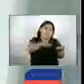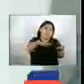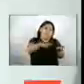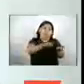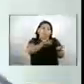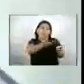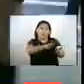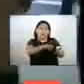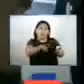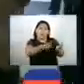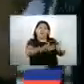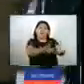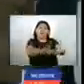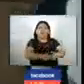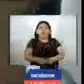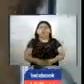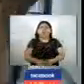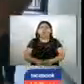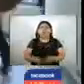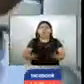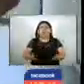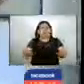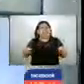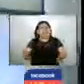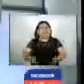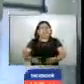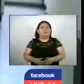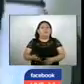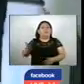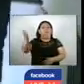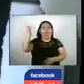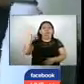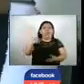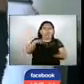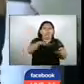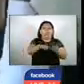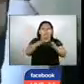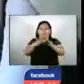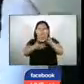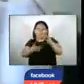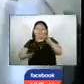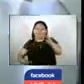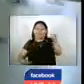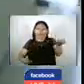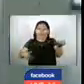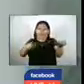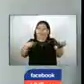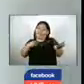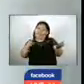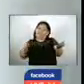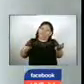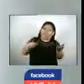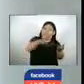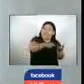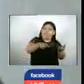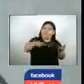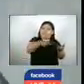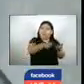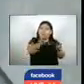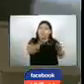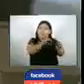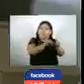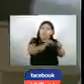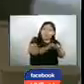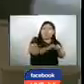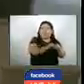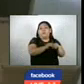empresas ficticias. Es decir, cuando recibían fondos de capres, a través de las cuentas institucionales o